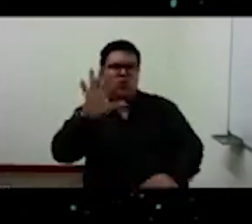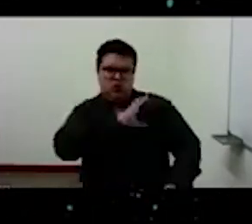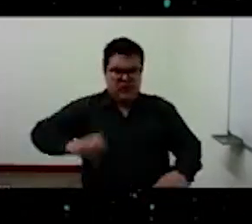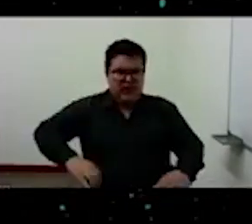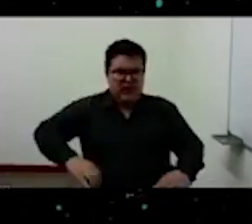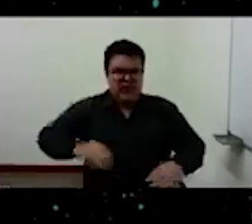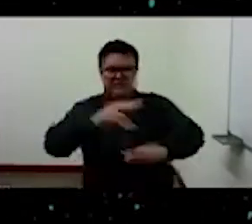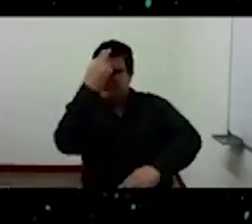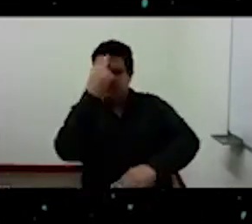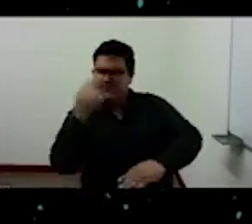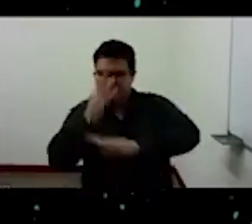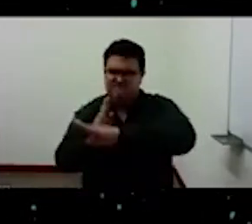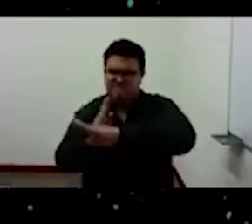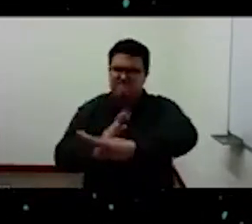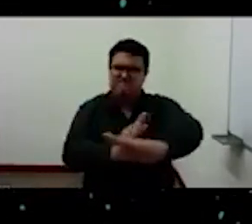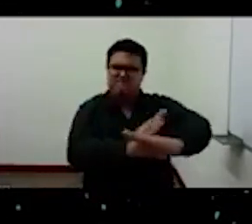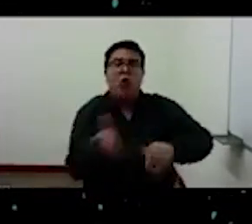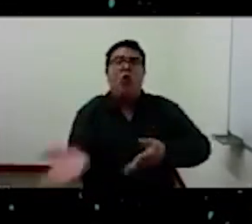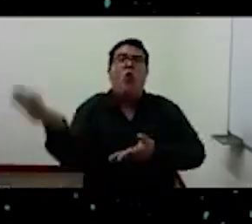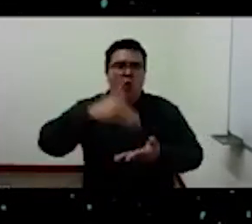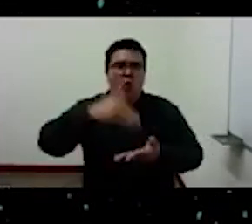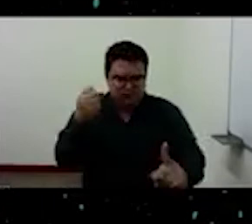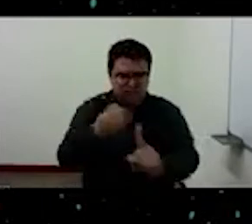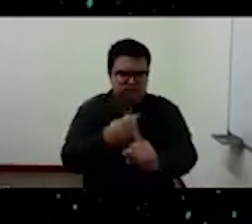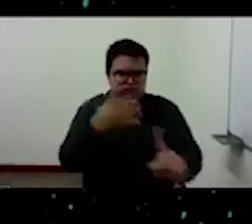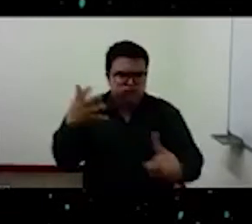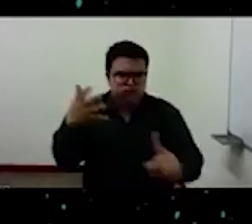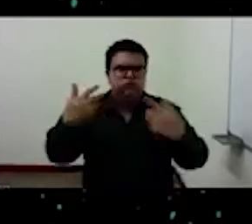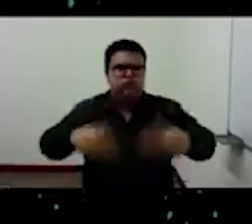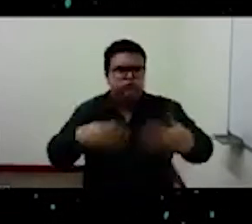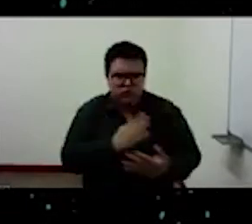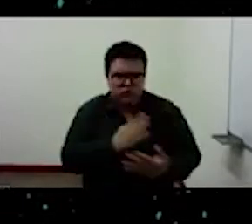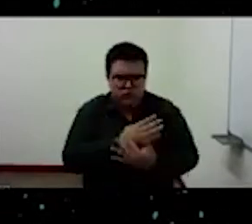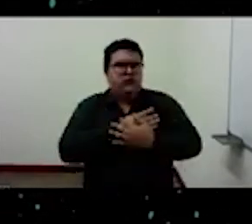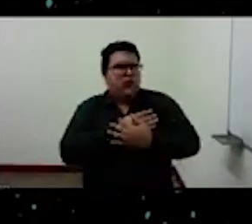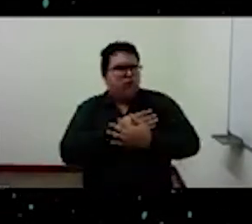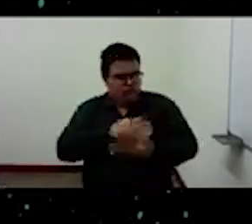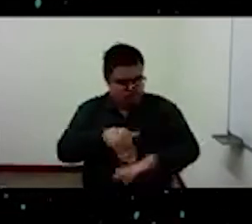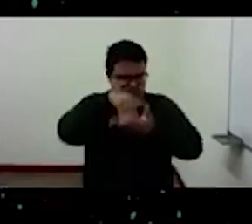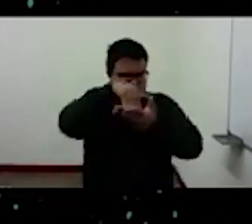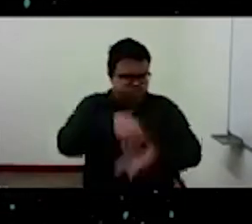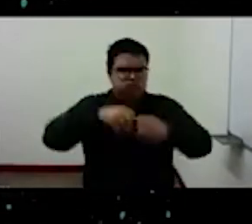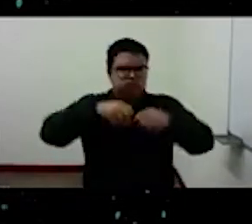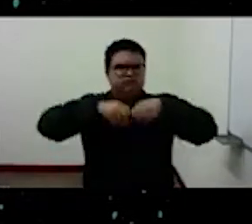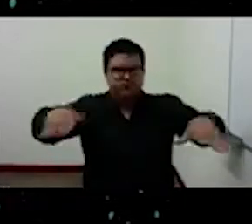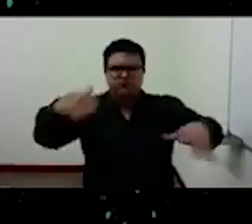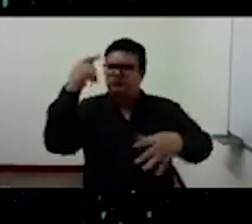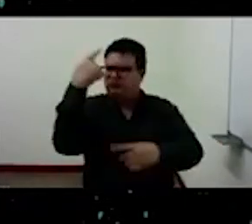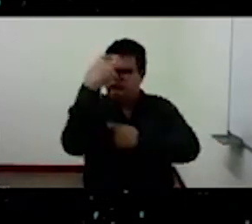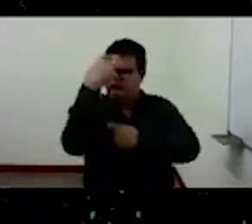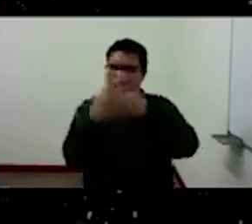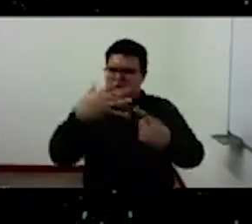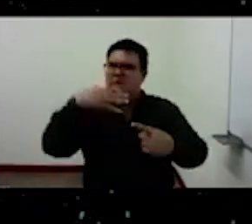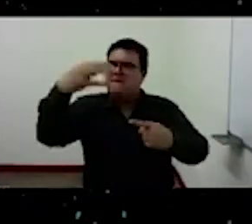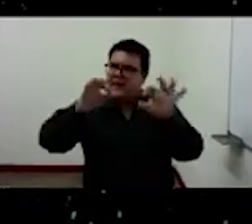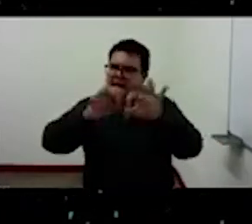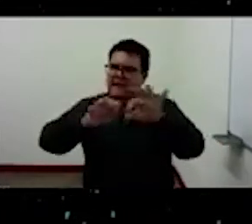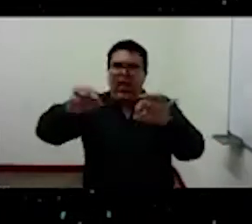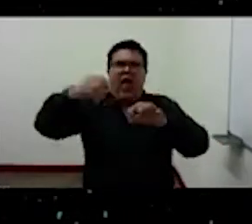Católico, retornó con gran fuerza en el Renacimiento para instalarse como el canon por excelencia de las bellas